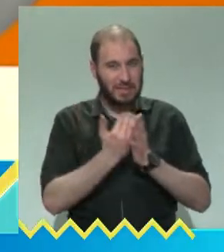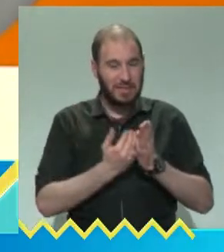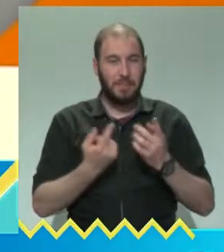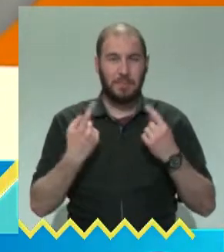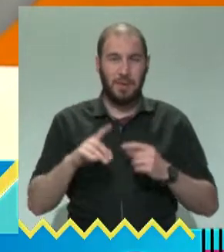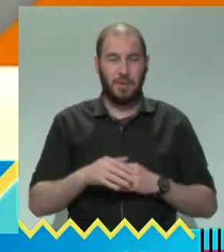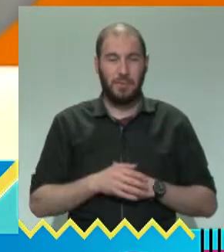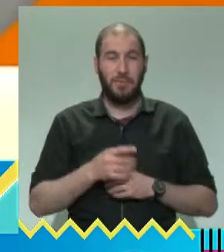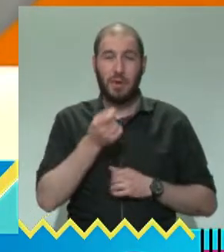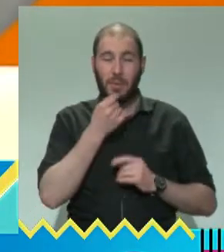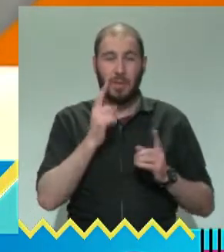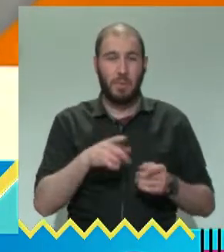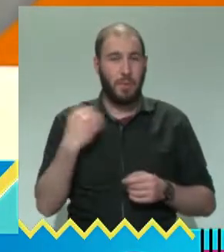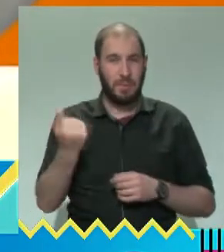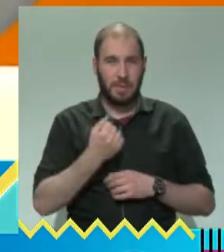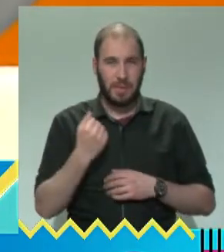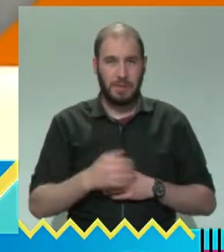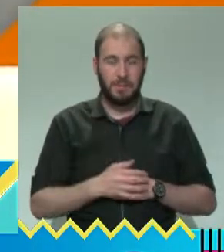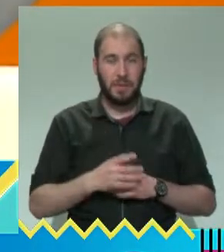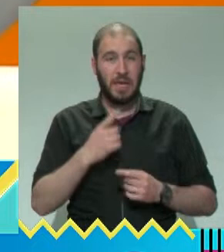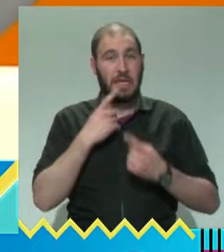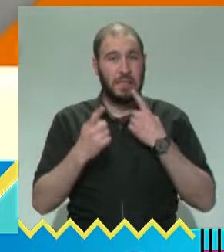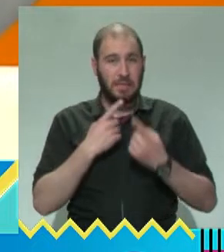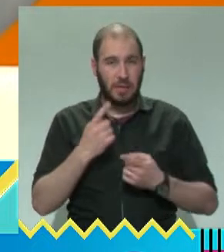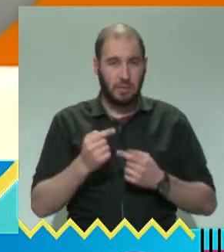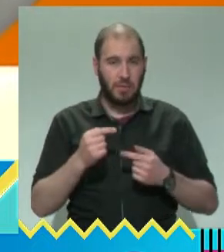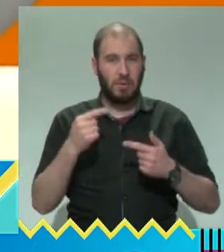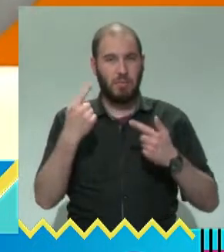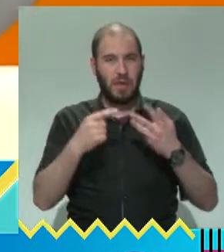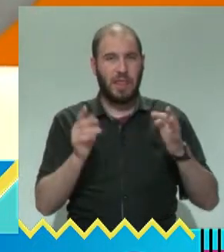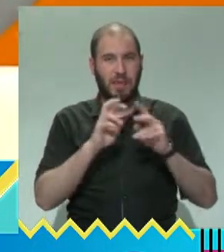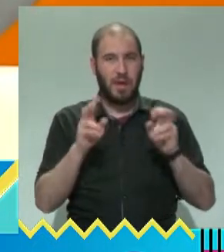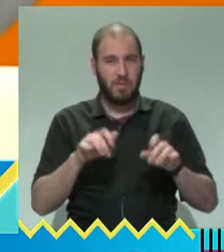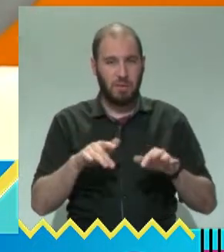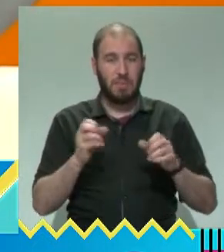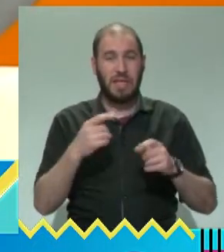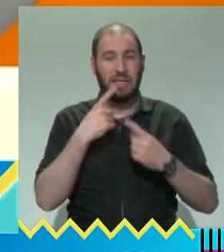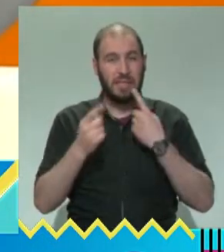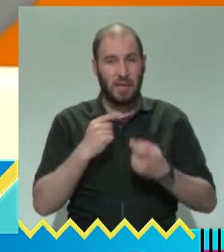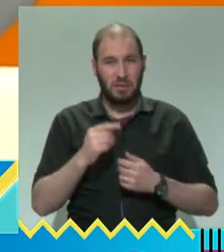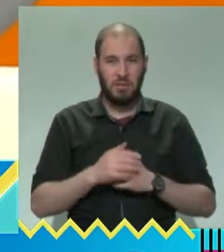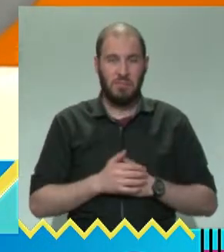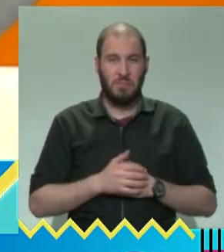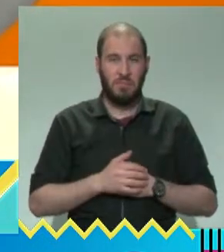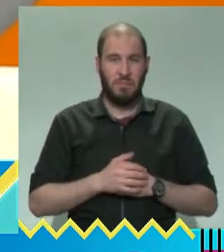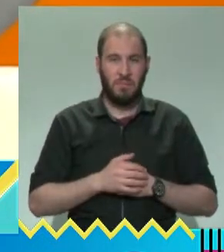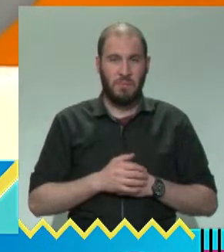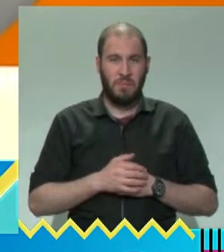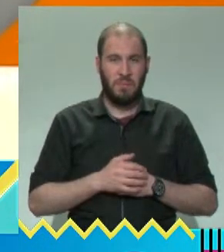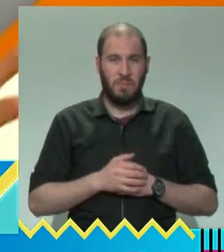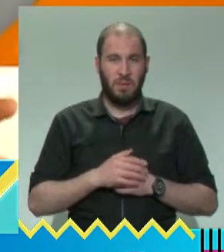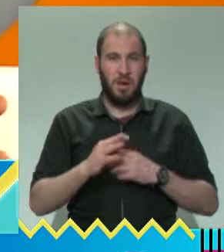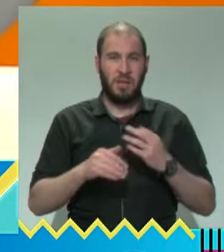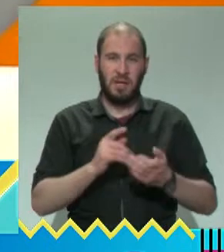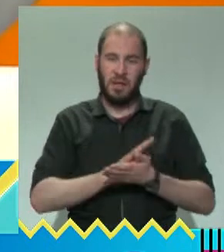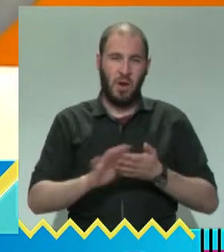Pero sino también lo importante es que este censo tiene variables informáticas, porque el censo que vamos a hacer es un censo de